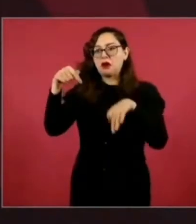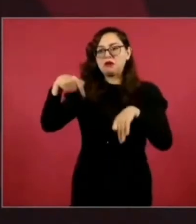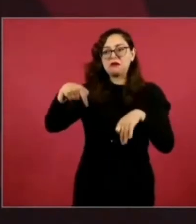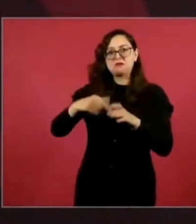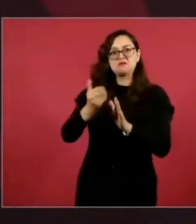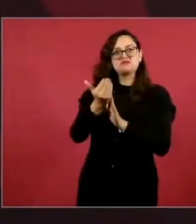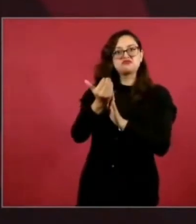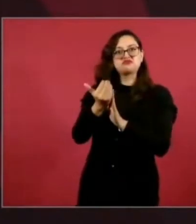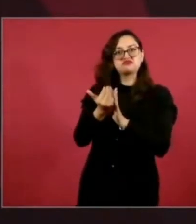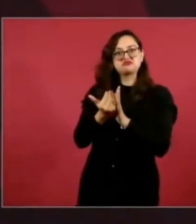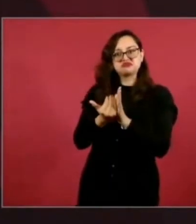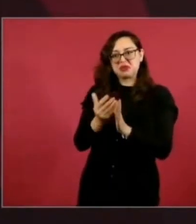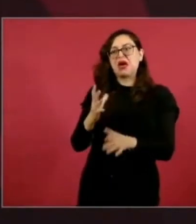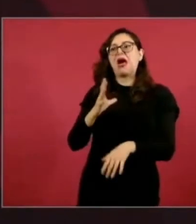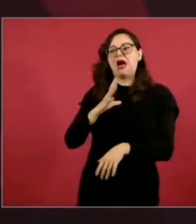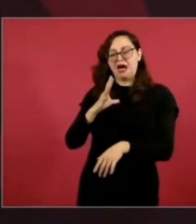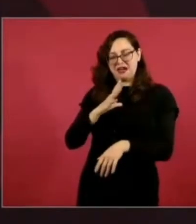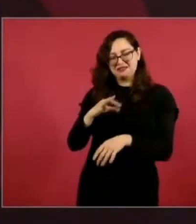Y